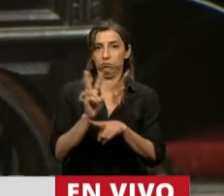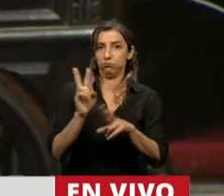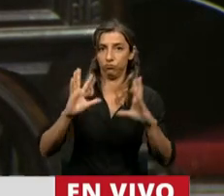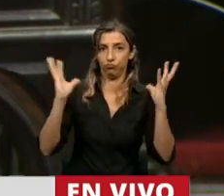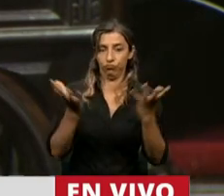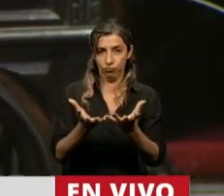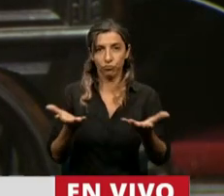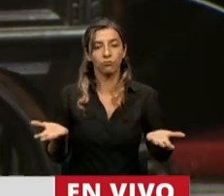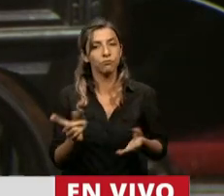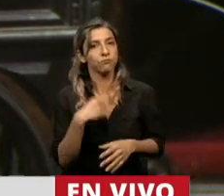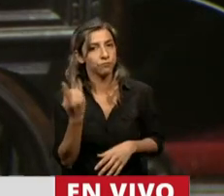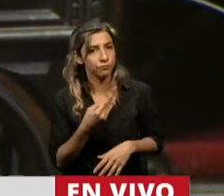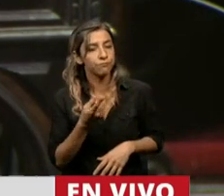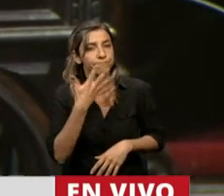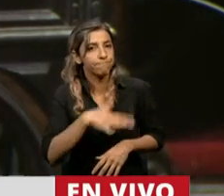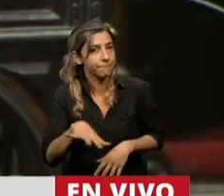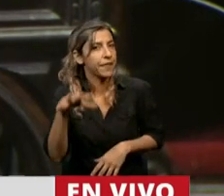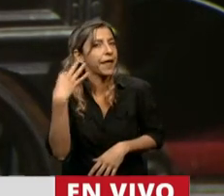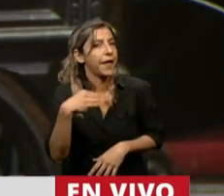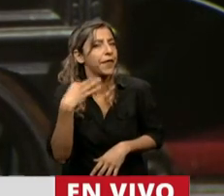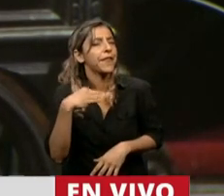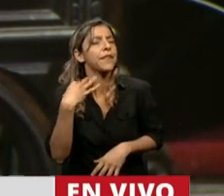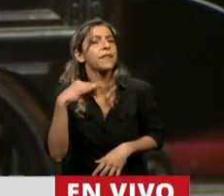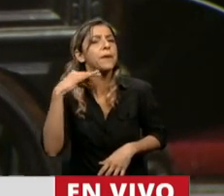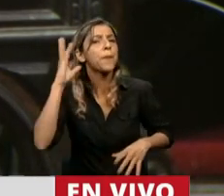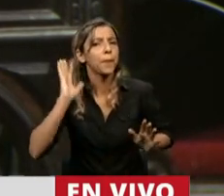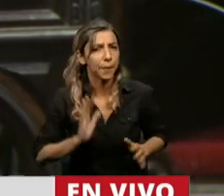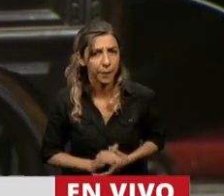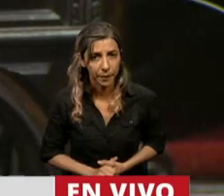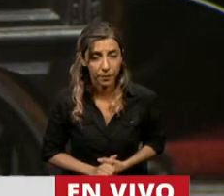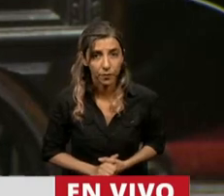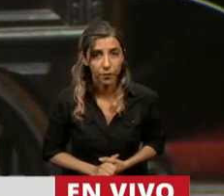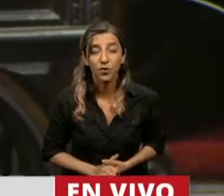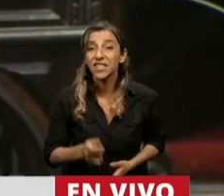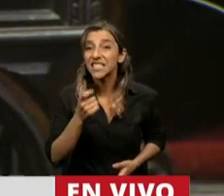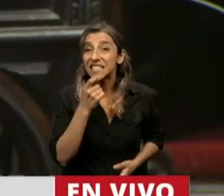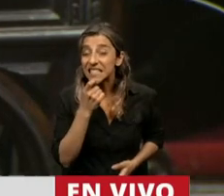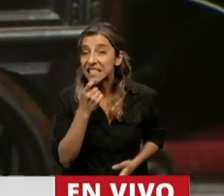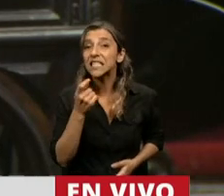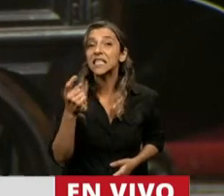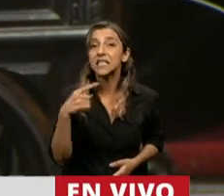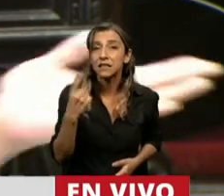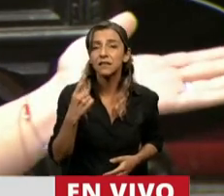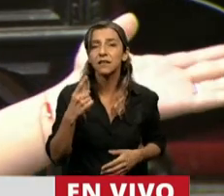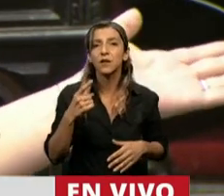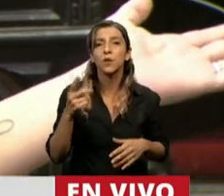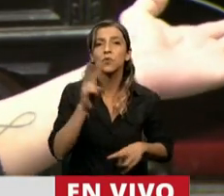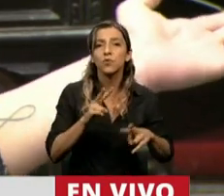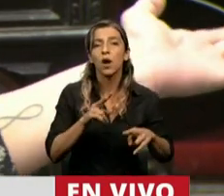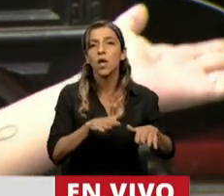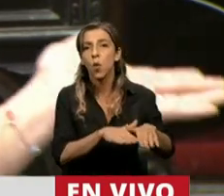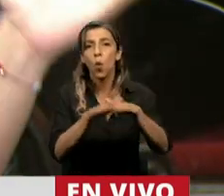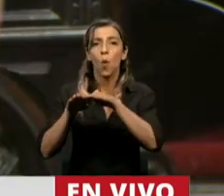tenemos que entender que solamente podemos resolver desigualdades socioambientales si hay redistribución